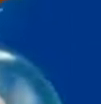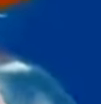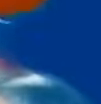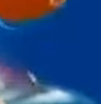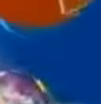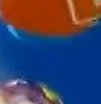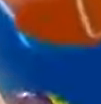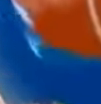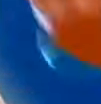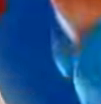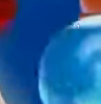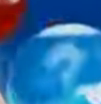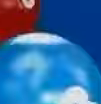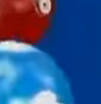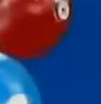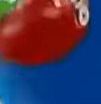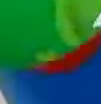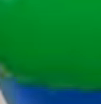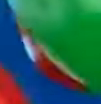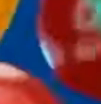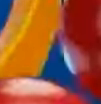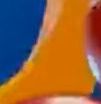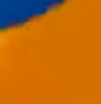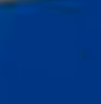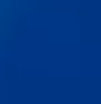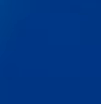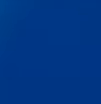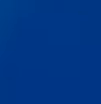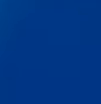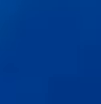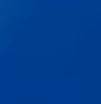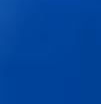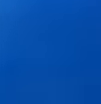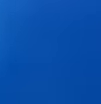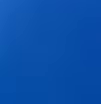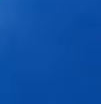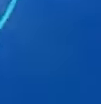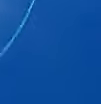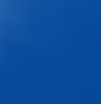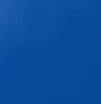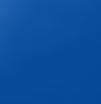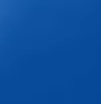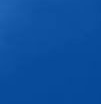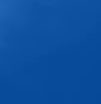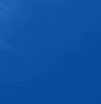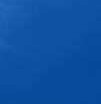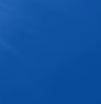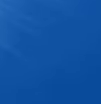Esto fue el sorteo Loto.